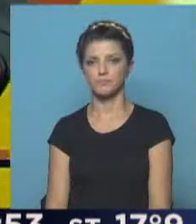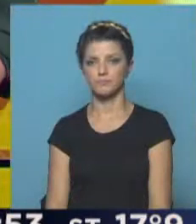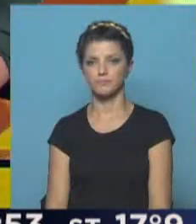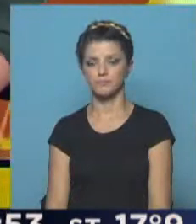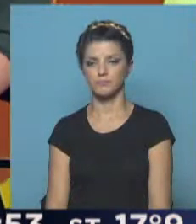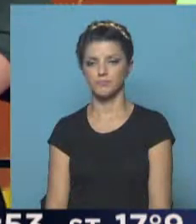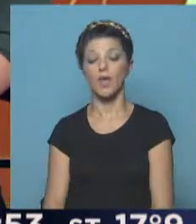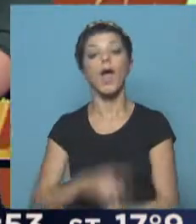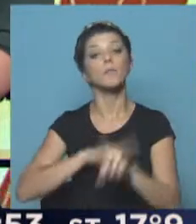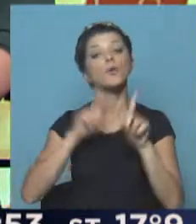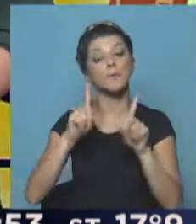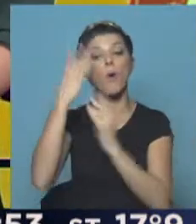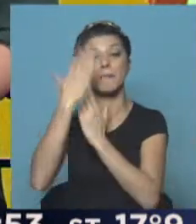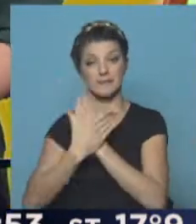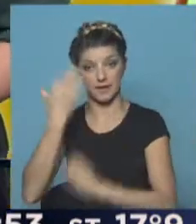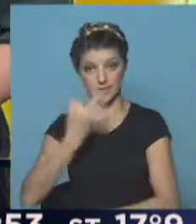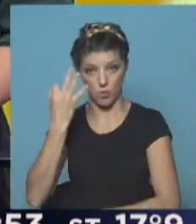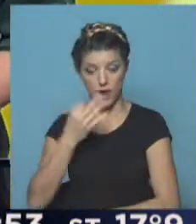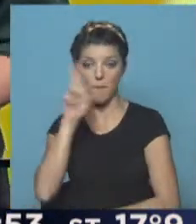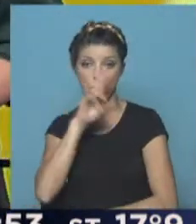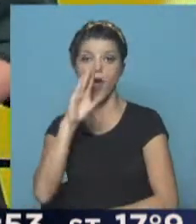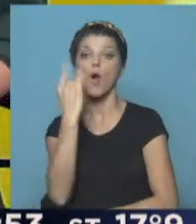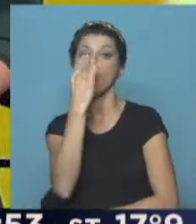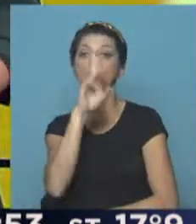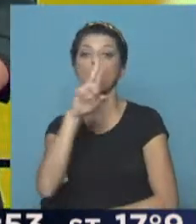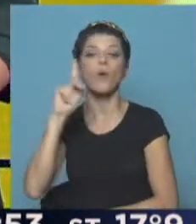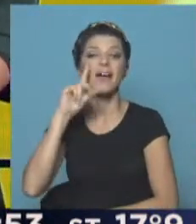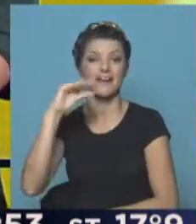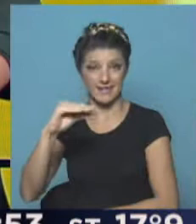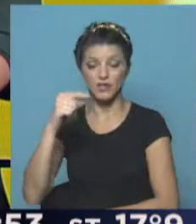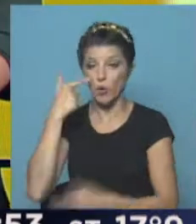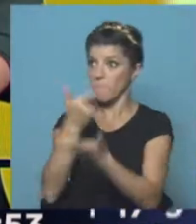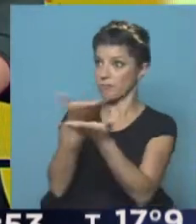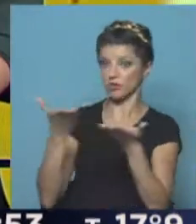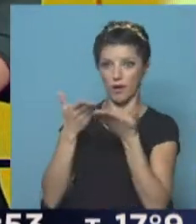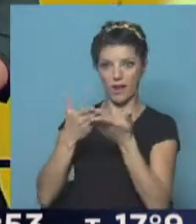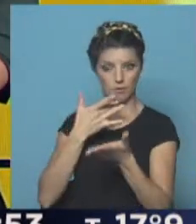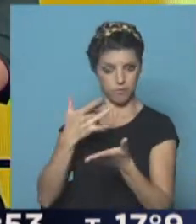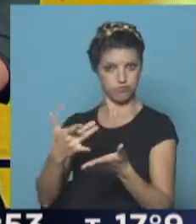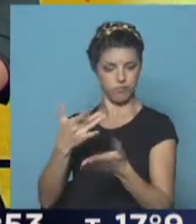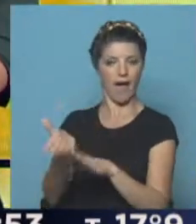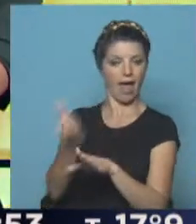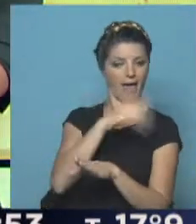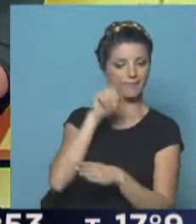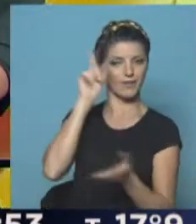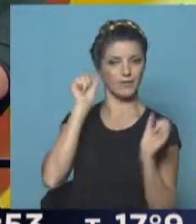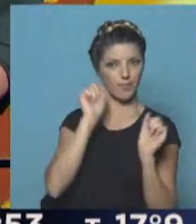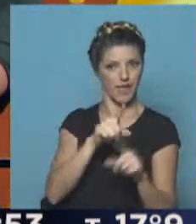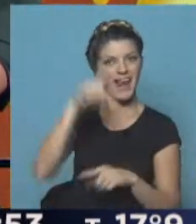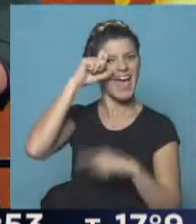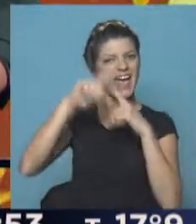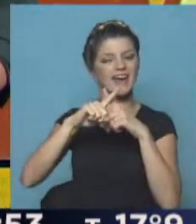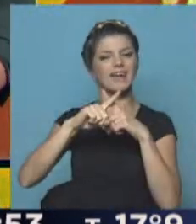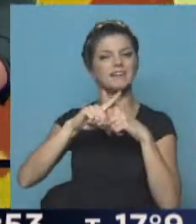mientras tanto la ministra de seguridad patricia bullrrich presentó hoy el lujoso yate que había pertenecido al ex